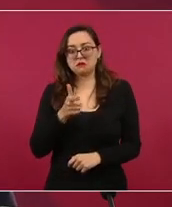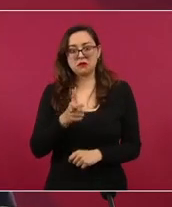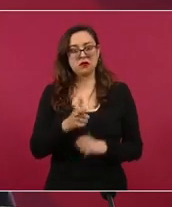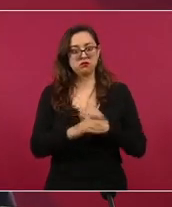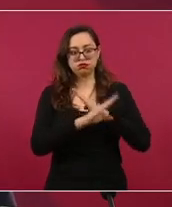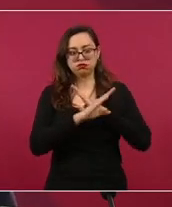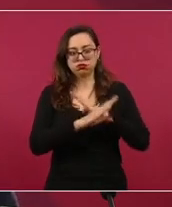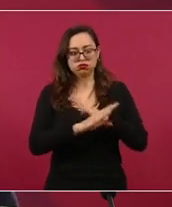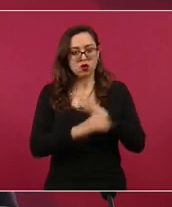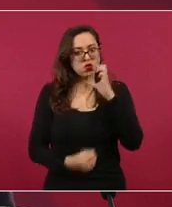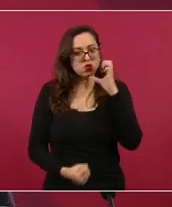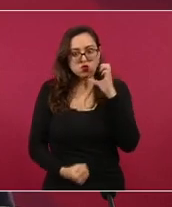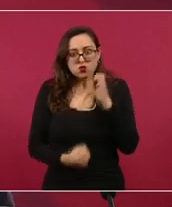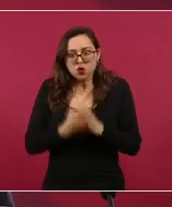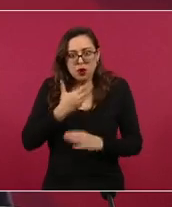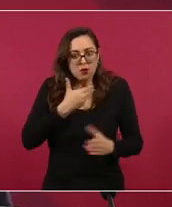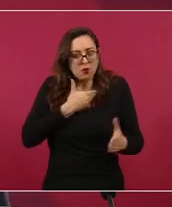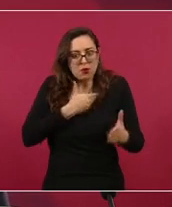muy sofisticadas,